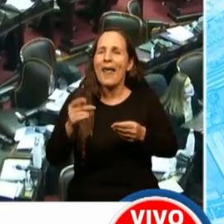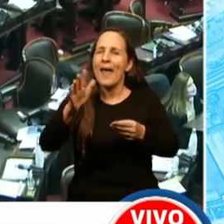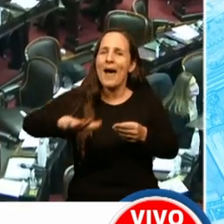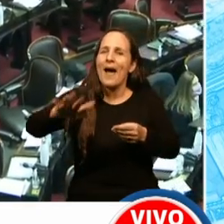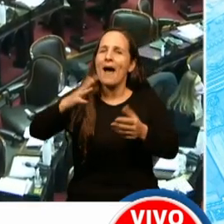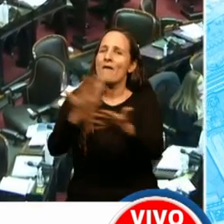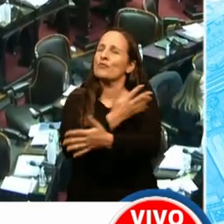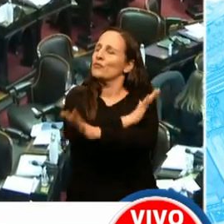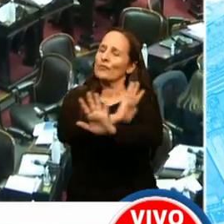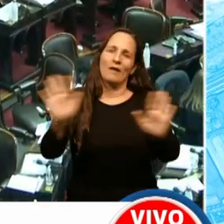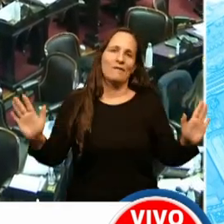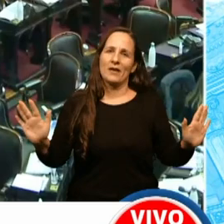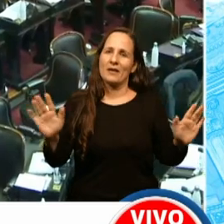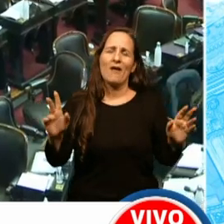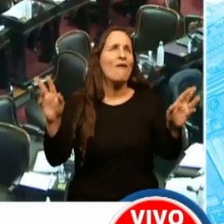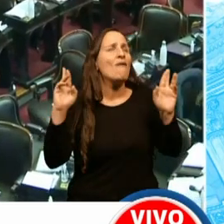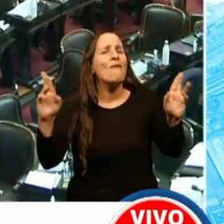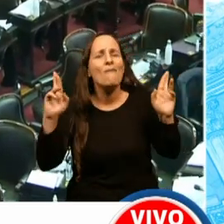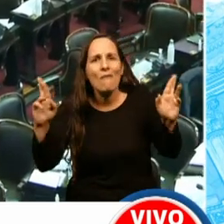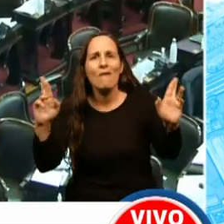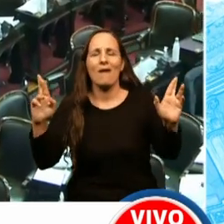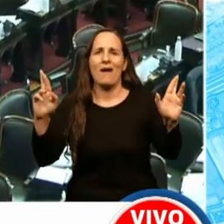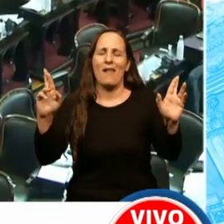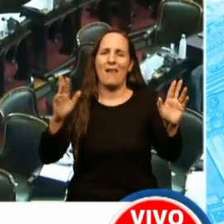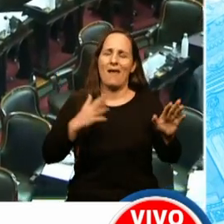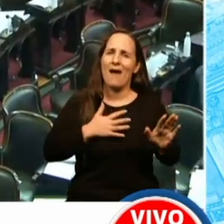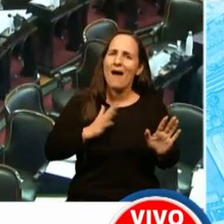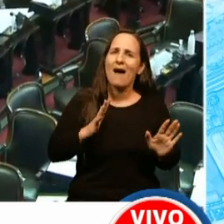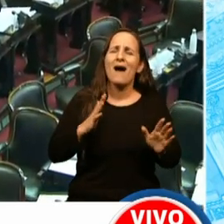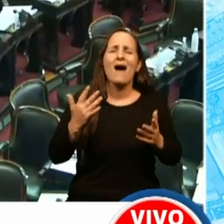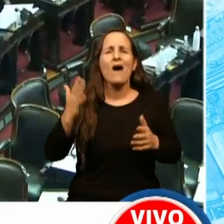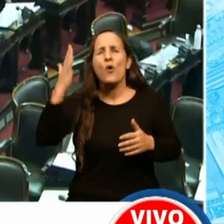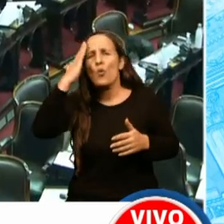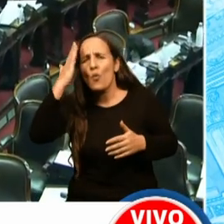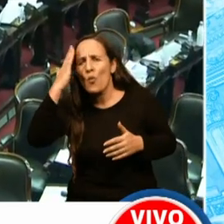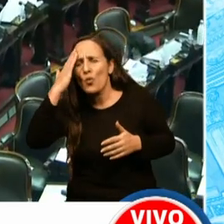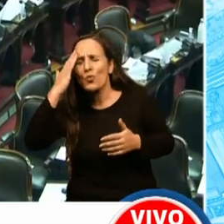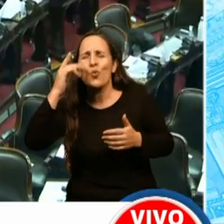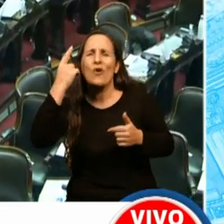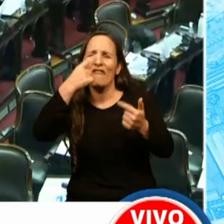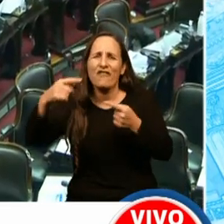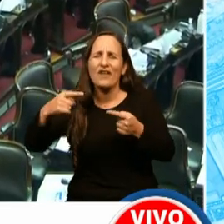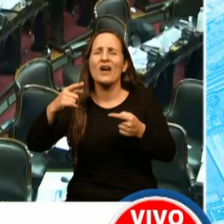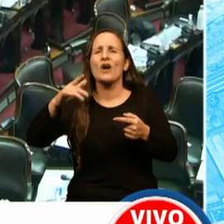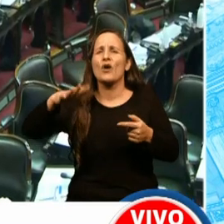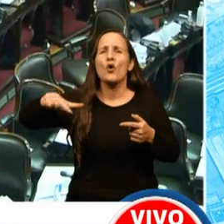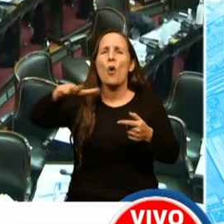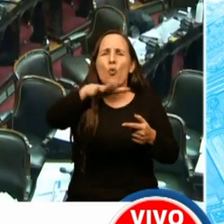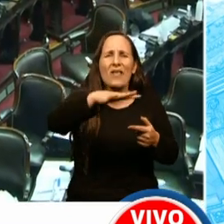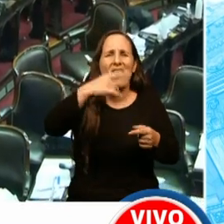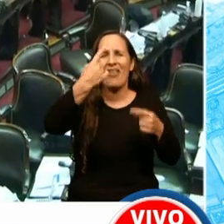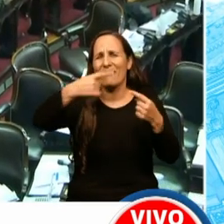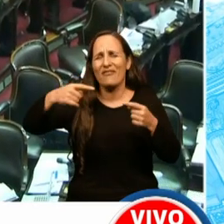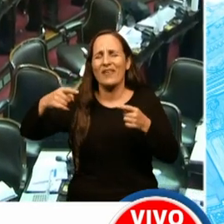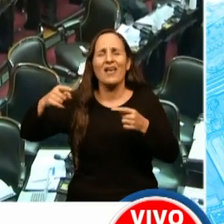ojalá ojalá en muchas culturas en muchas comunidades de nuestro país se interpele